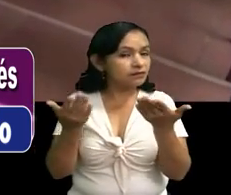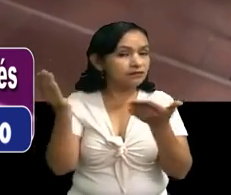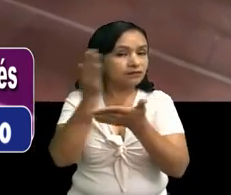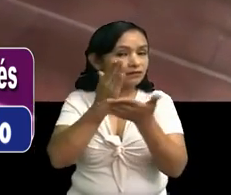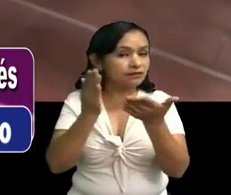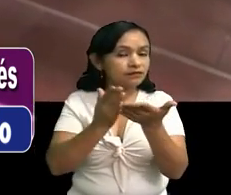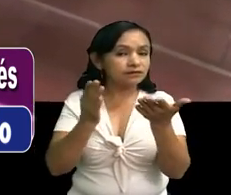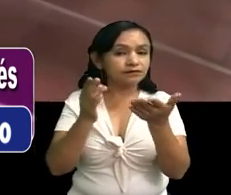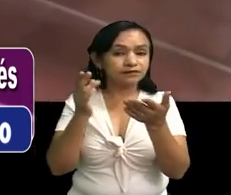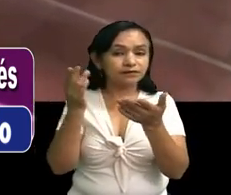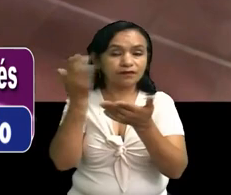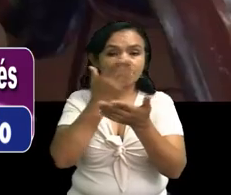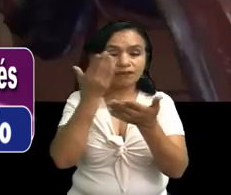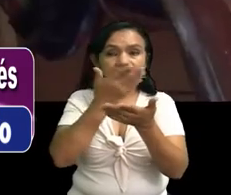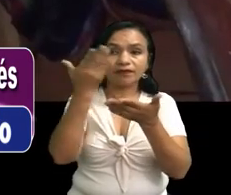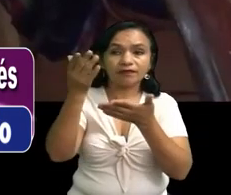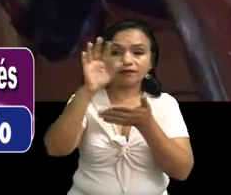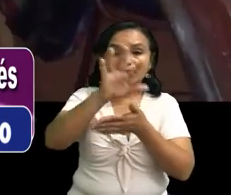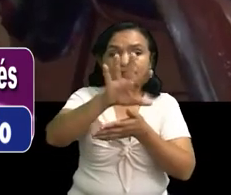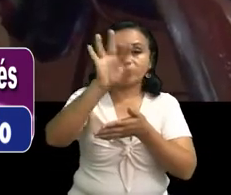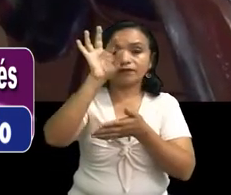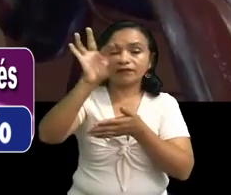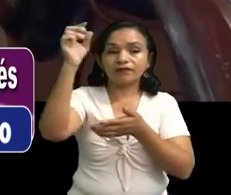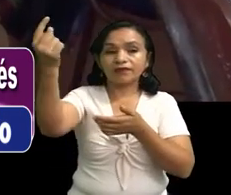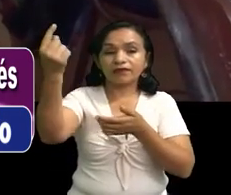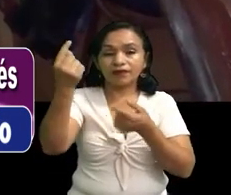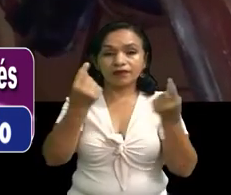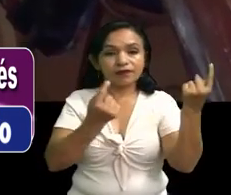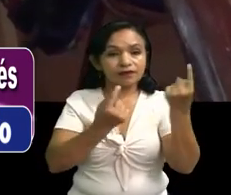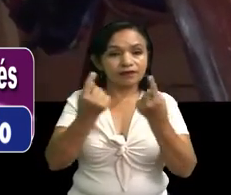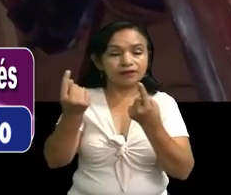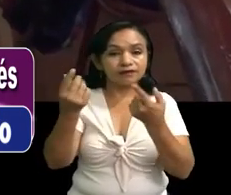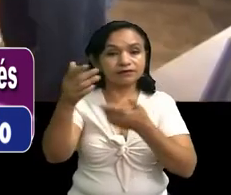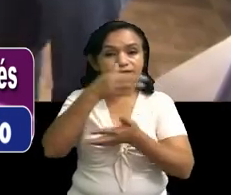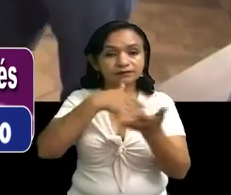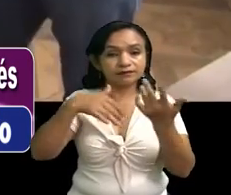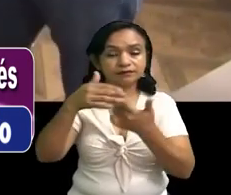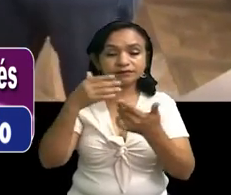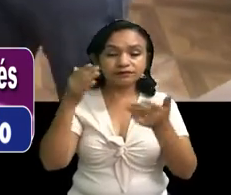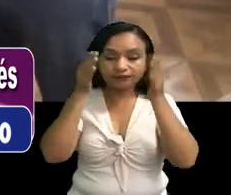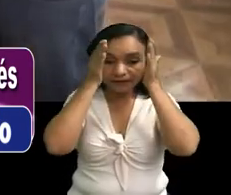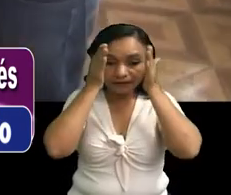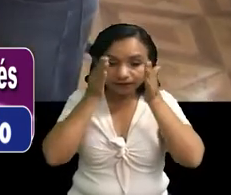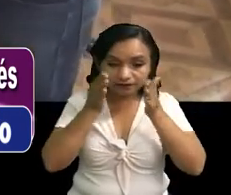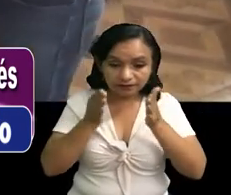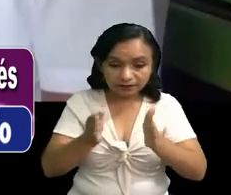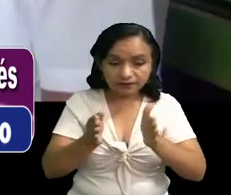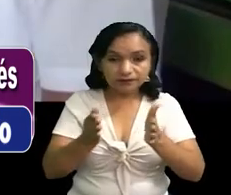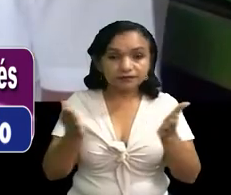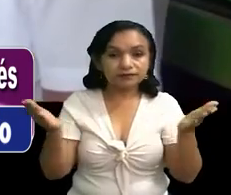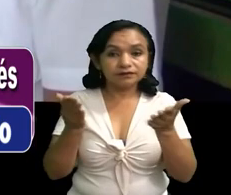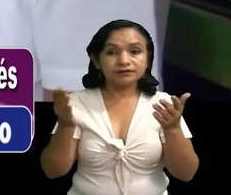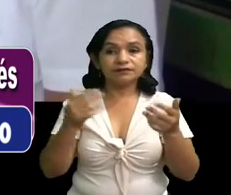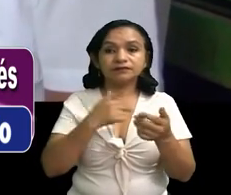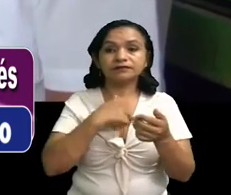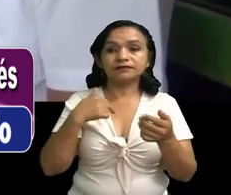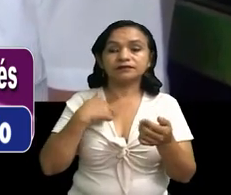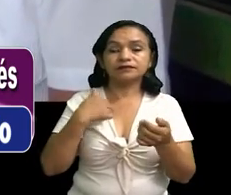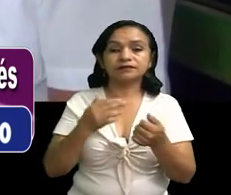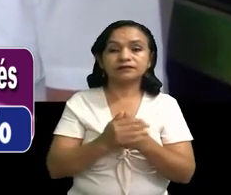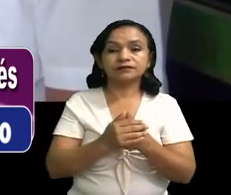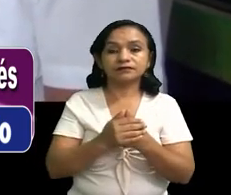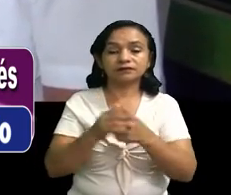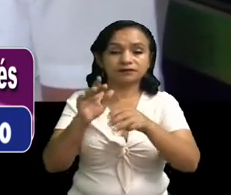tratar con esos estudiantes destacados, con esos estudiantes que están ahí inmersos siempre, claro? Sí, hemos entrado en la etapa